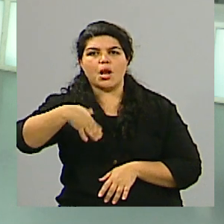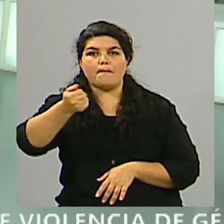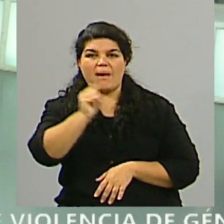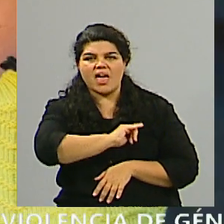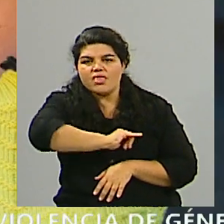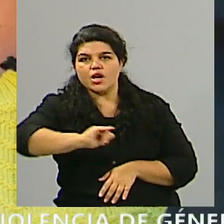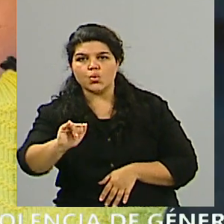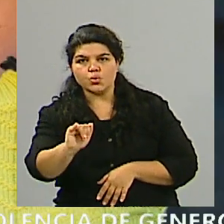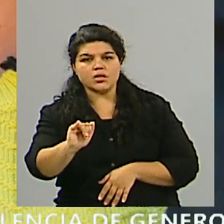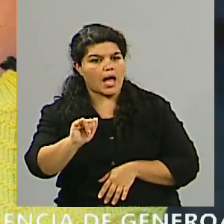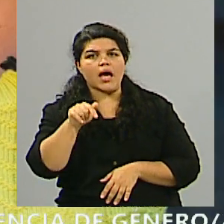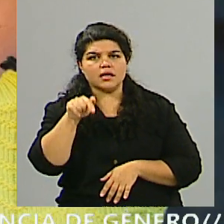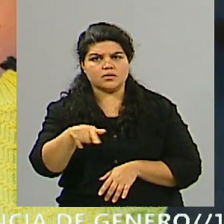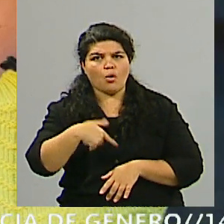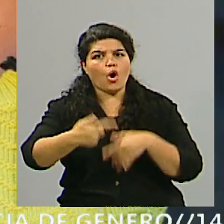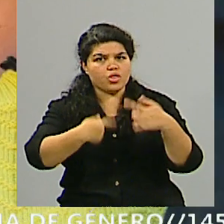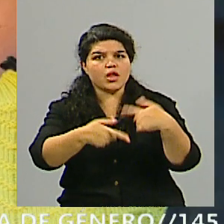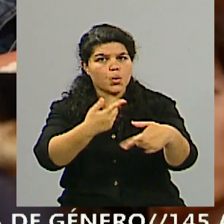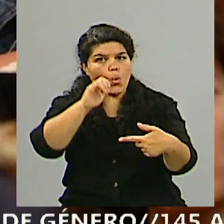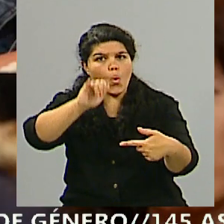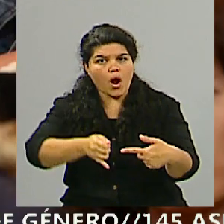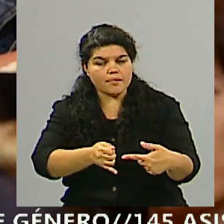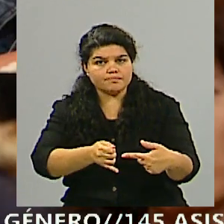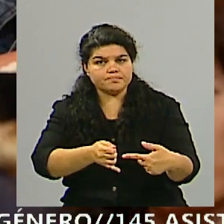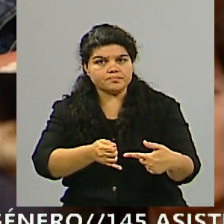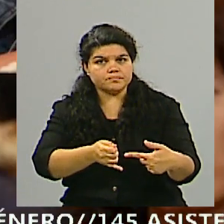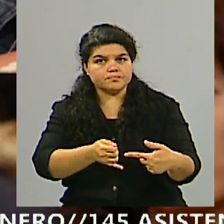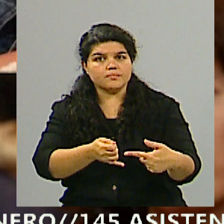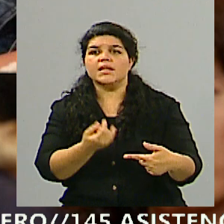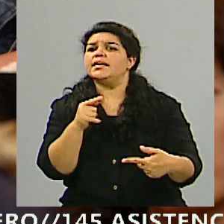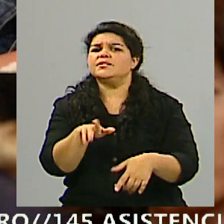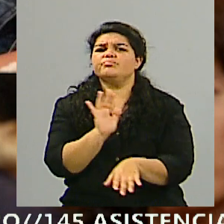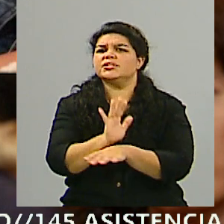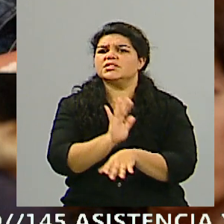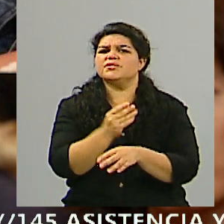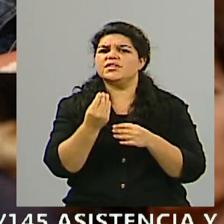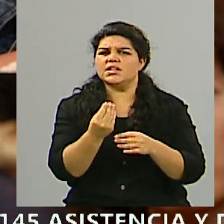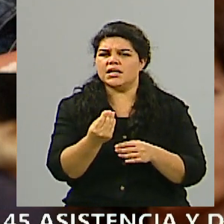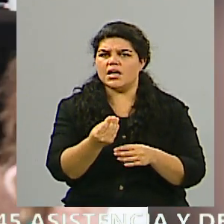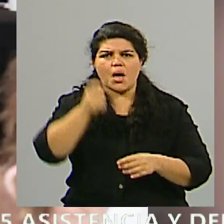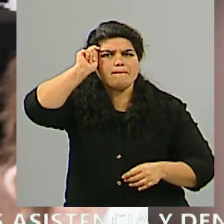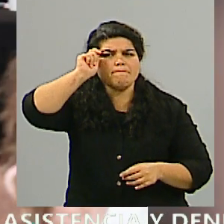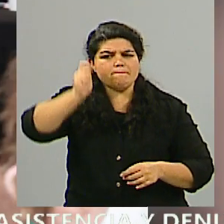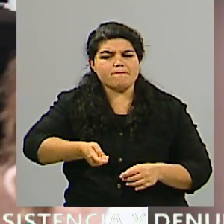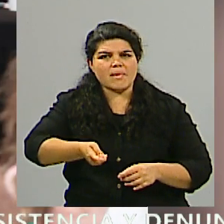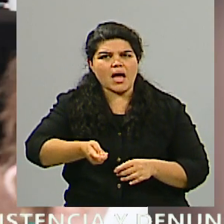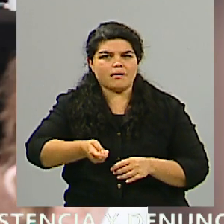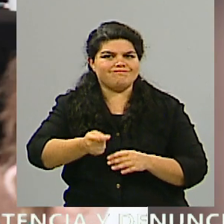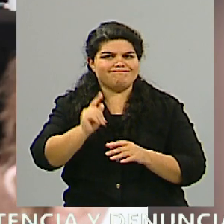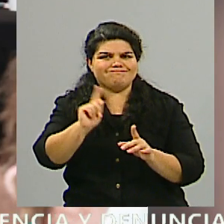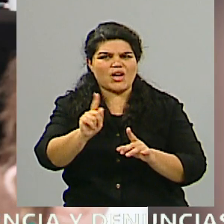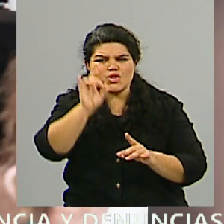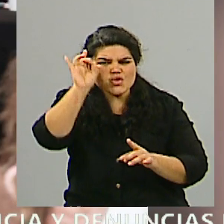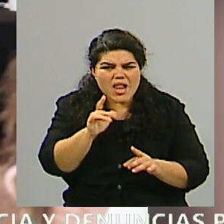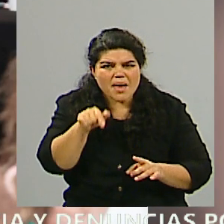esto se va a seguir discutiendo, es que esto ha generado un fenómeno que va mucho más allá de la causa penal y que